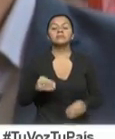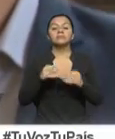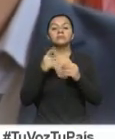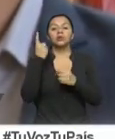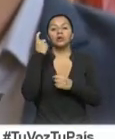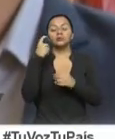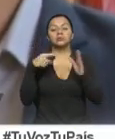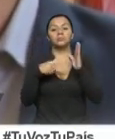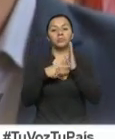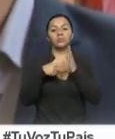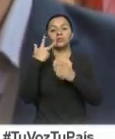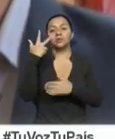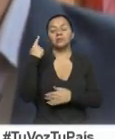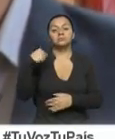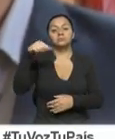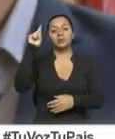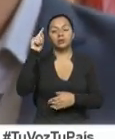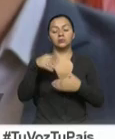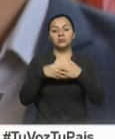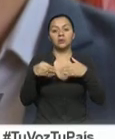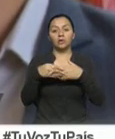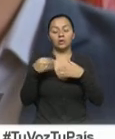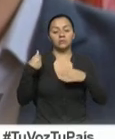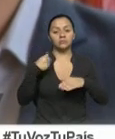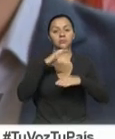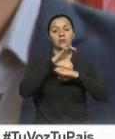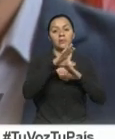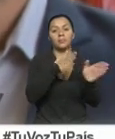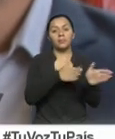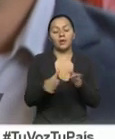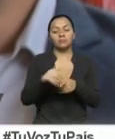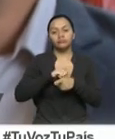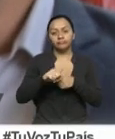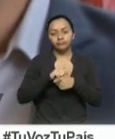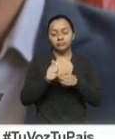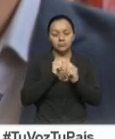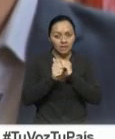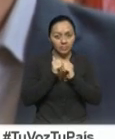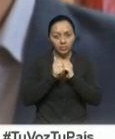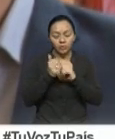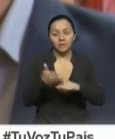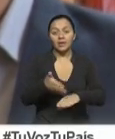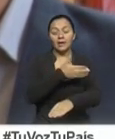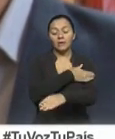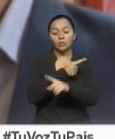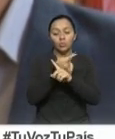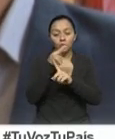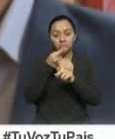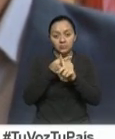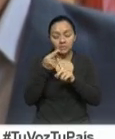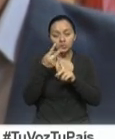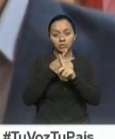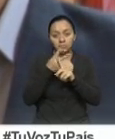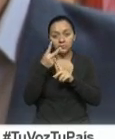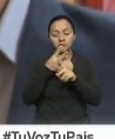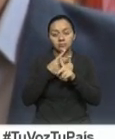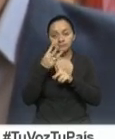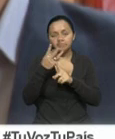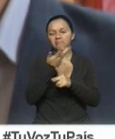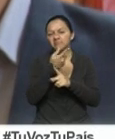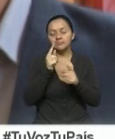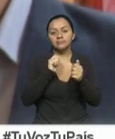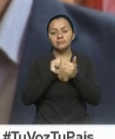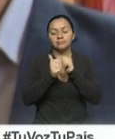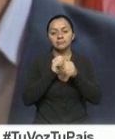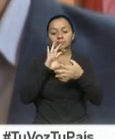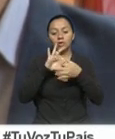11.3 millones de dólares que estamos invirtiendo en el plan de alto rendimiento, en lo que fue hace pocas semanas de los Juegos Olímpicos, los Juegos Paralímpicos. Hoy